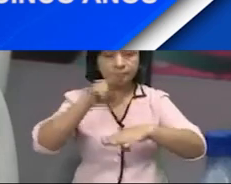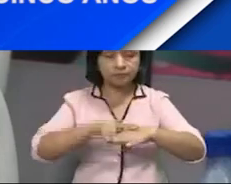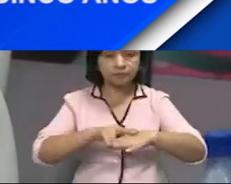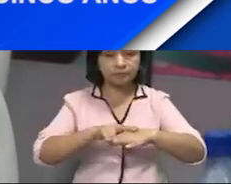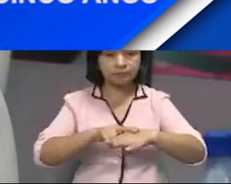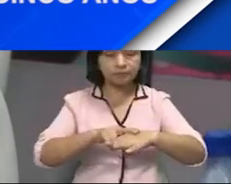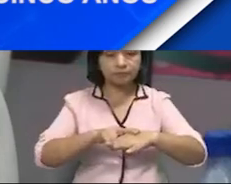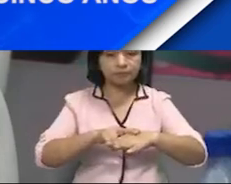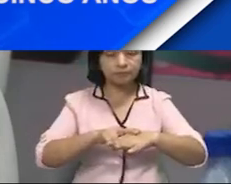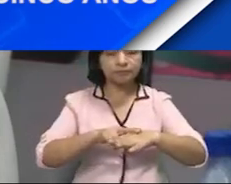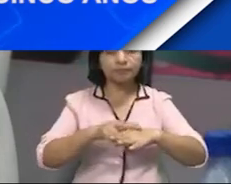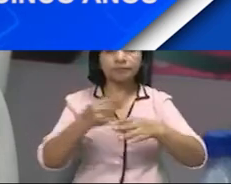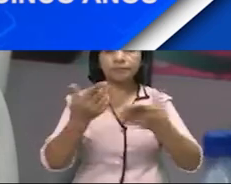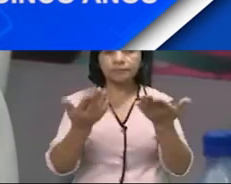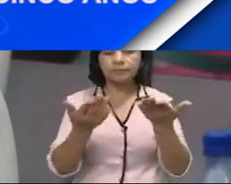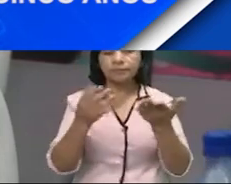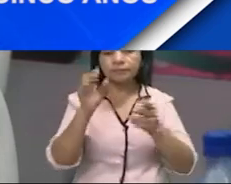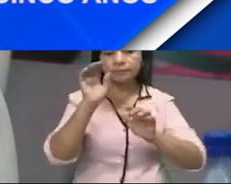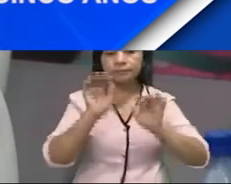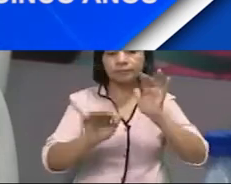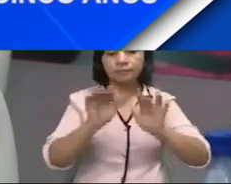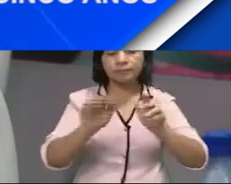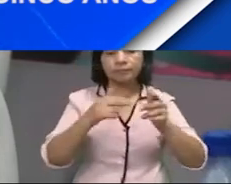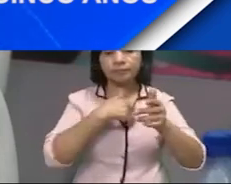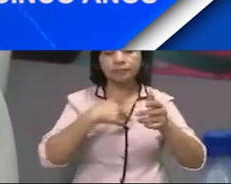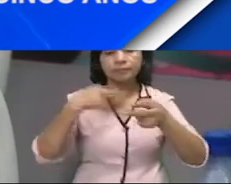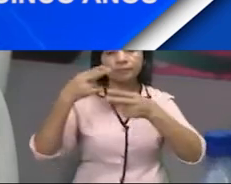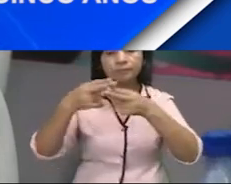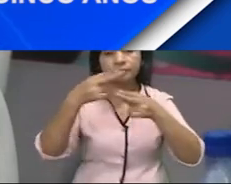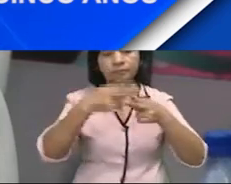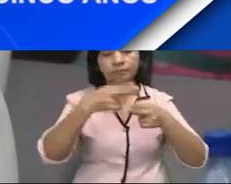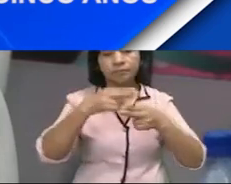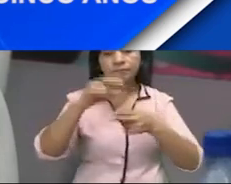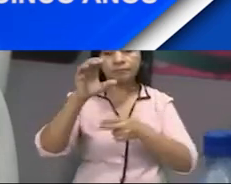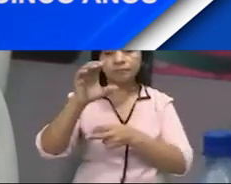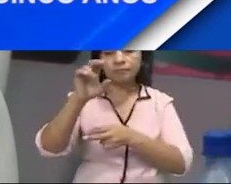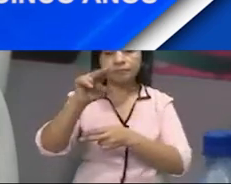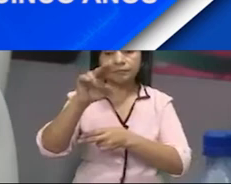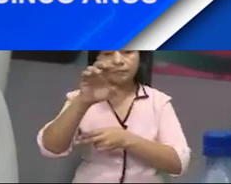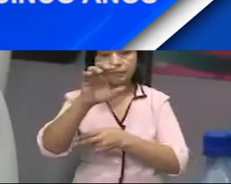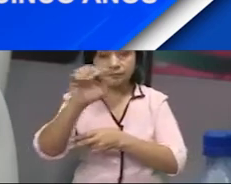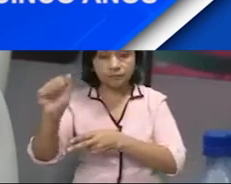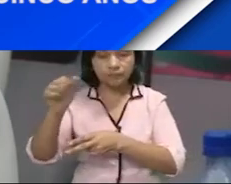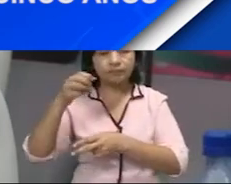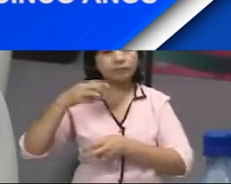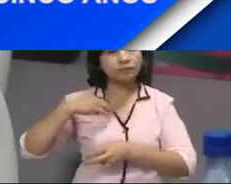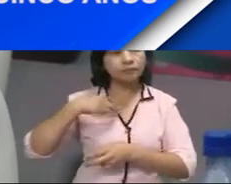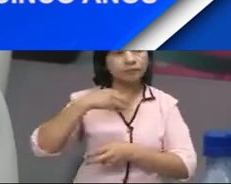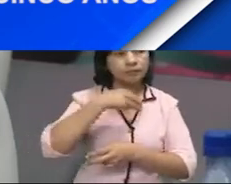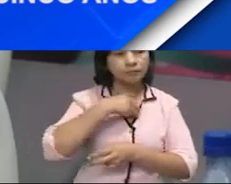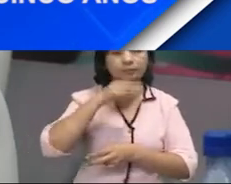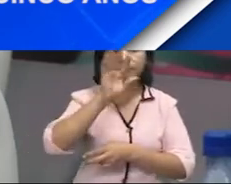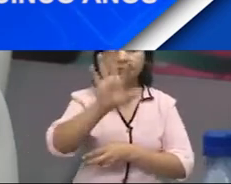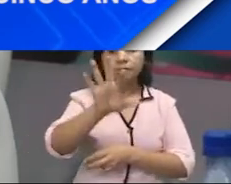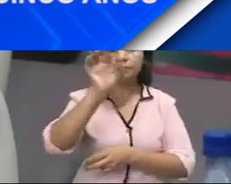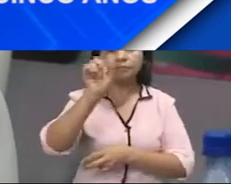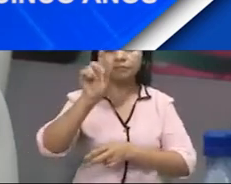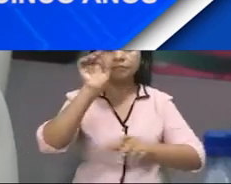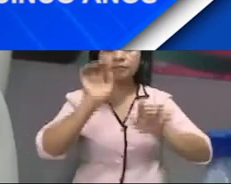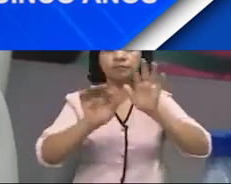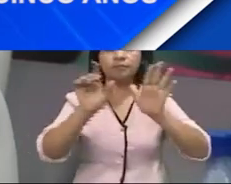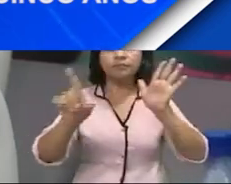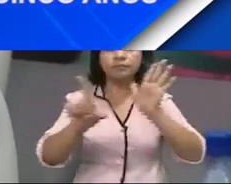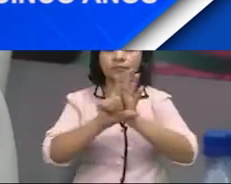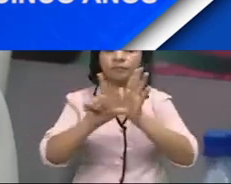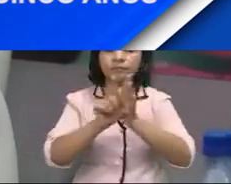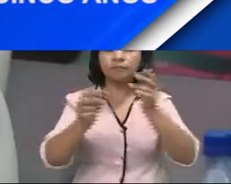Nacional. Por su parte, el secretario es nombrado por el CNEA entre sus miembros. En esta ley